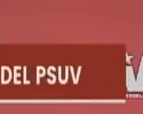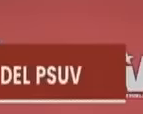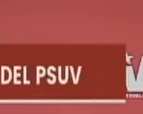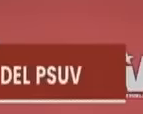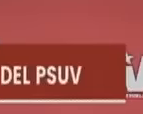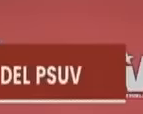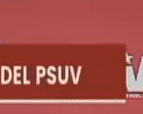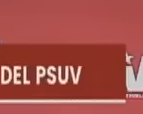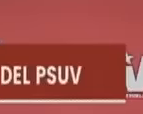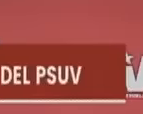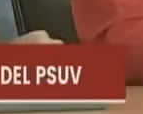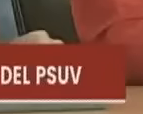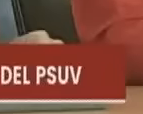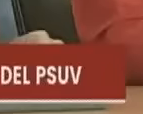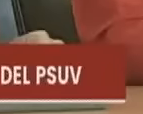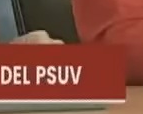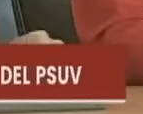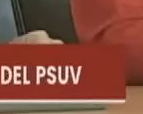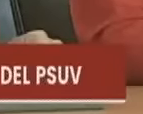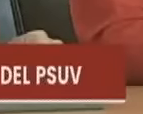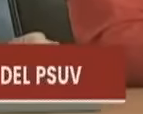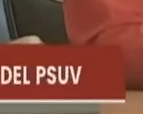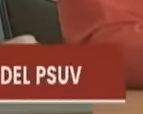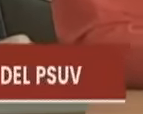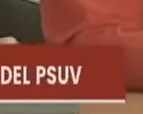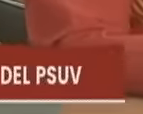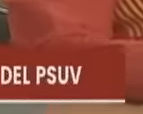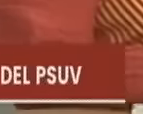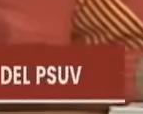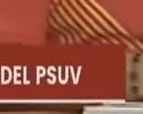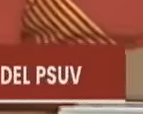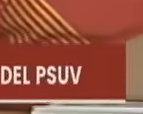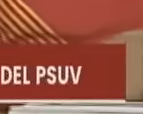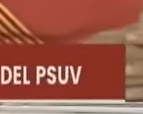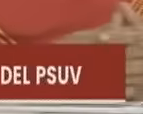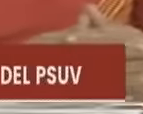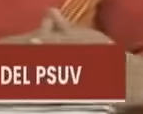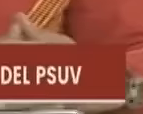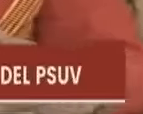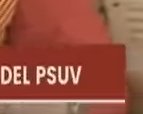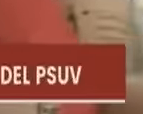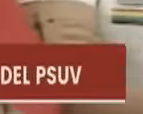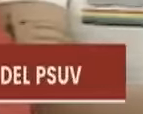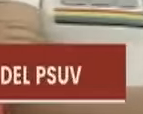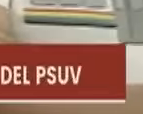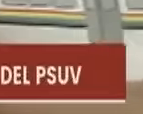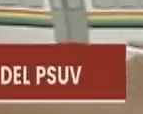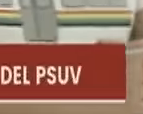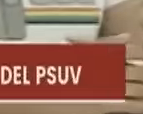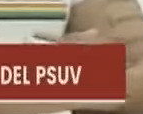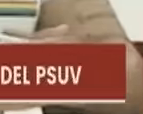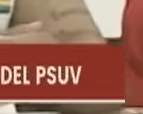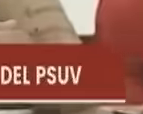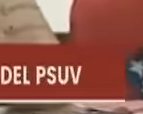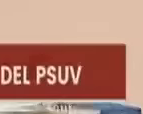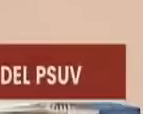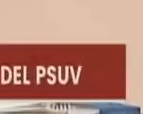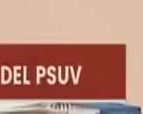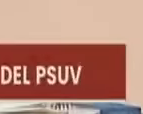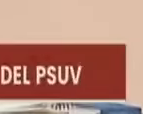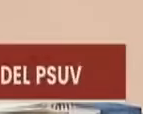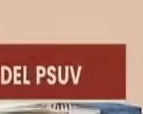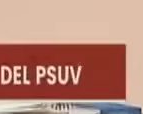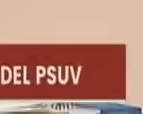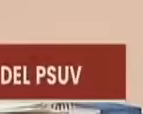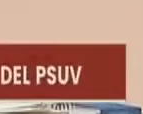Venezuela. ¿Por qué la derecha pelea por los puntos tricolor? Porque ellos no tienen. Y no tienen porque no están organizados. No